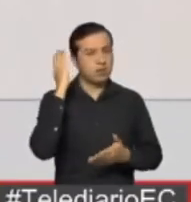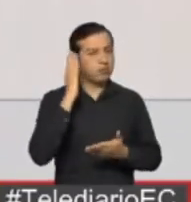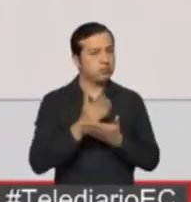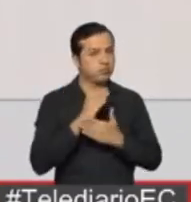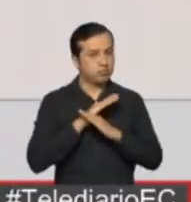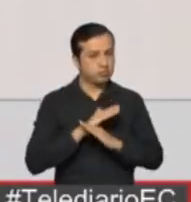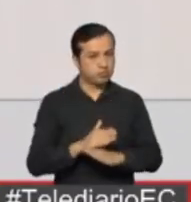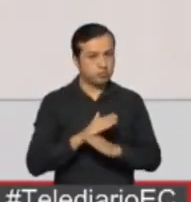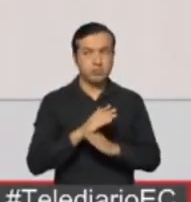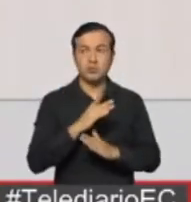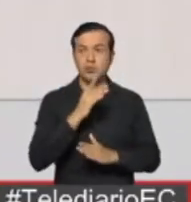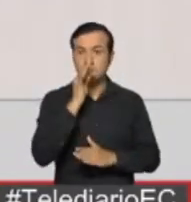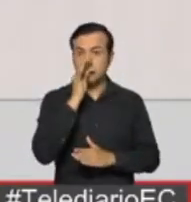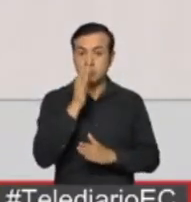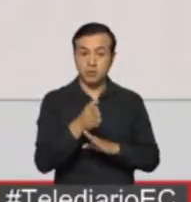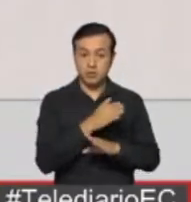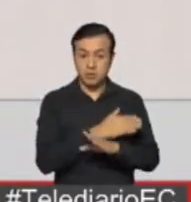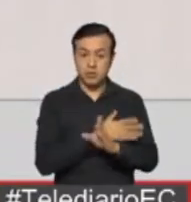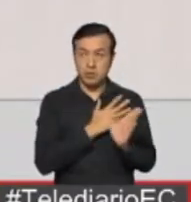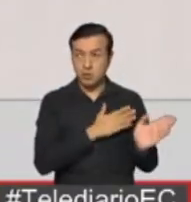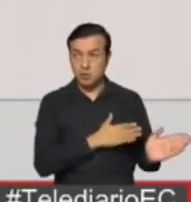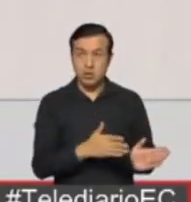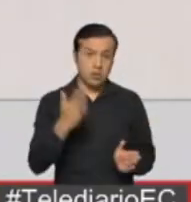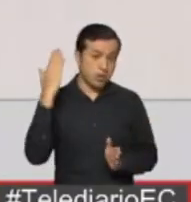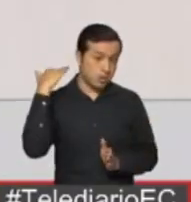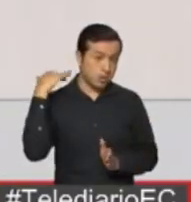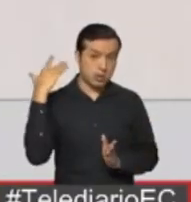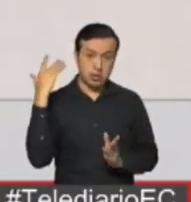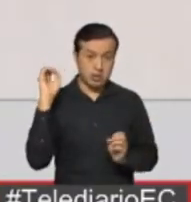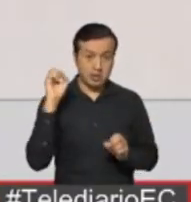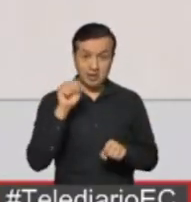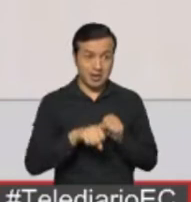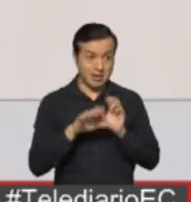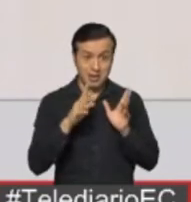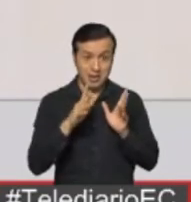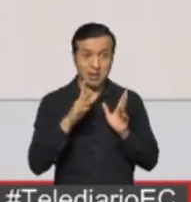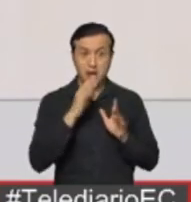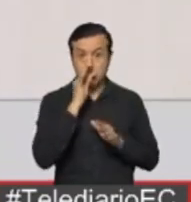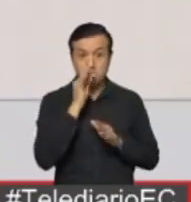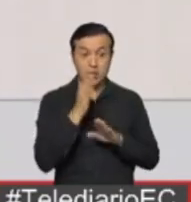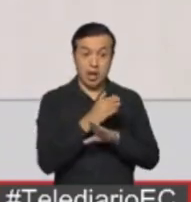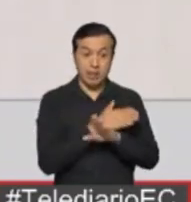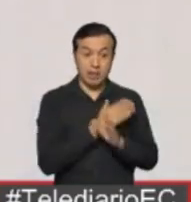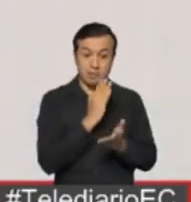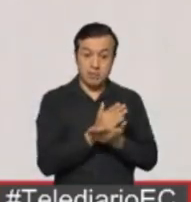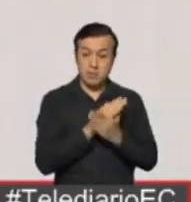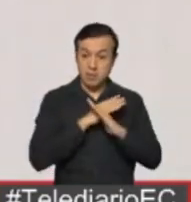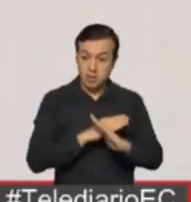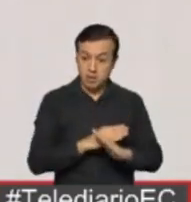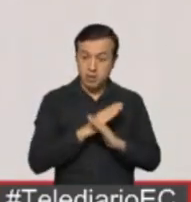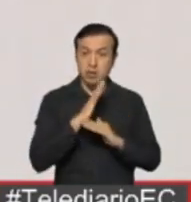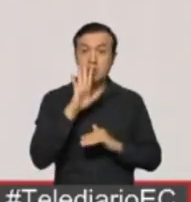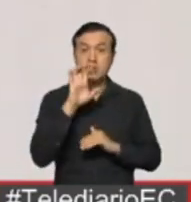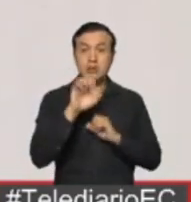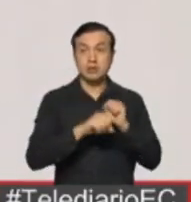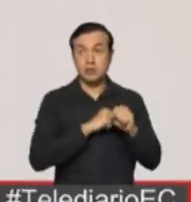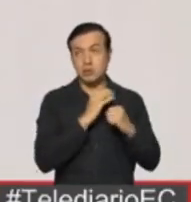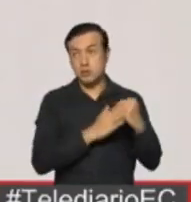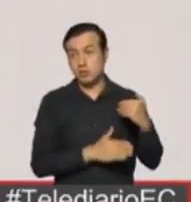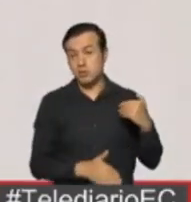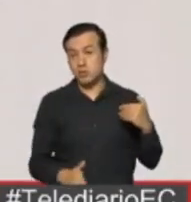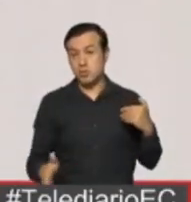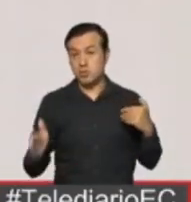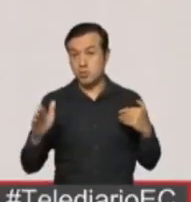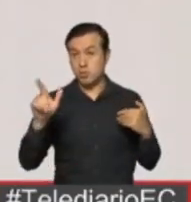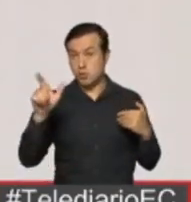fumar si dejan de fumar antes de que se haya desarrollado el epoc y por lo tanto también el cáncer de pulmón se estima que después de 15 años de dejar de